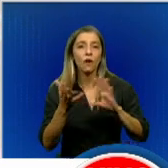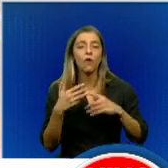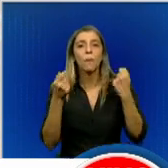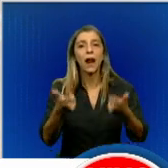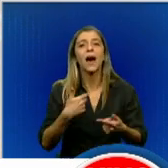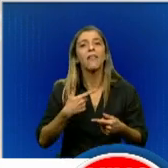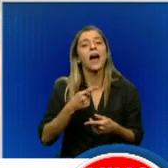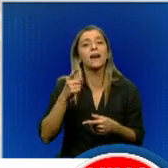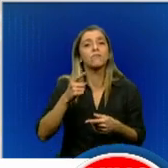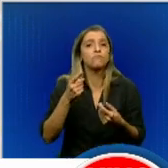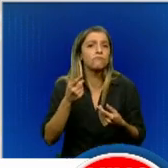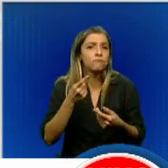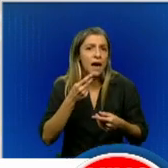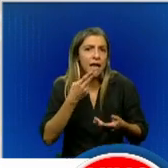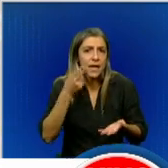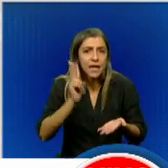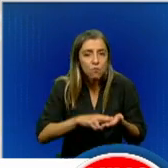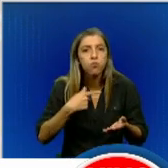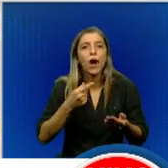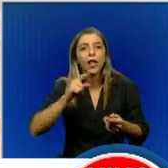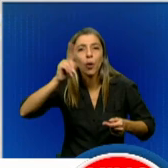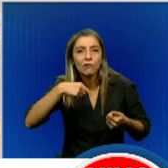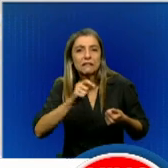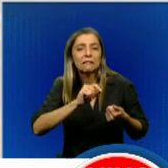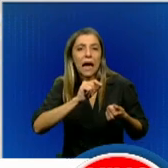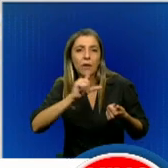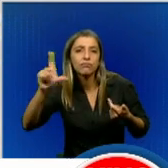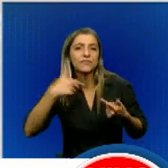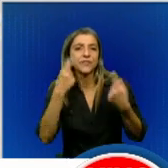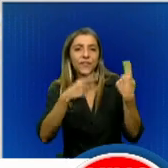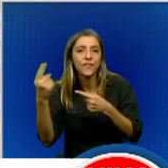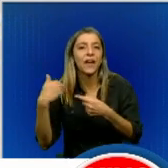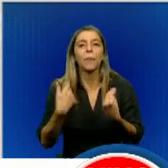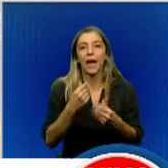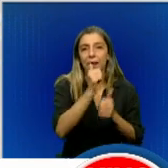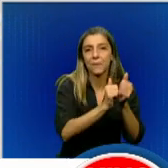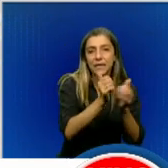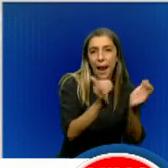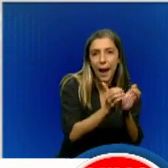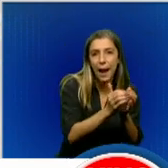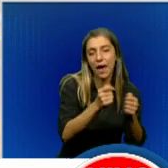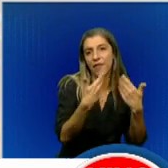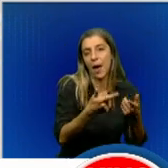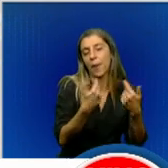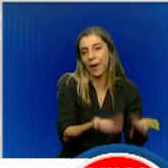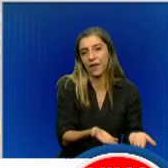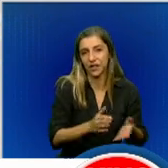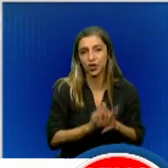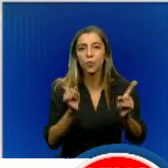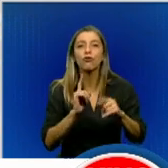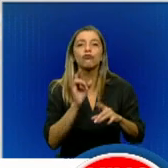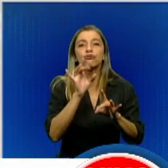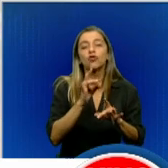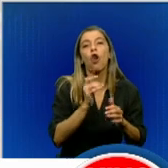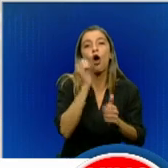al impuesto y beneficiando a las empresas que tienen menores ganancias no por el tamaño de la empresa por el nivel de